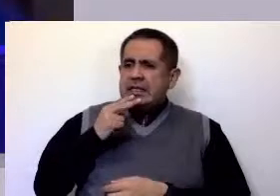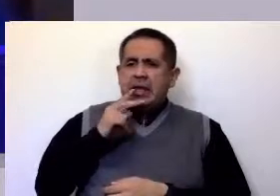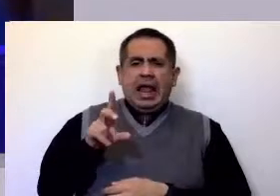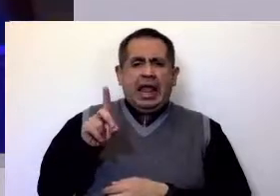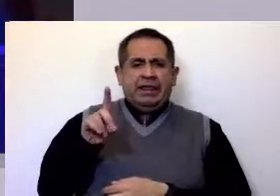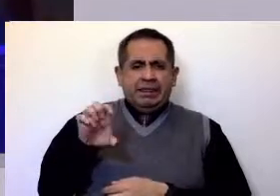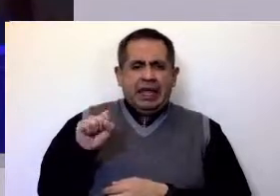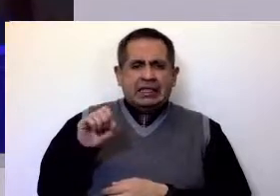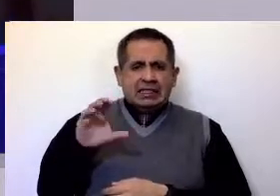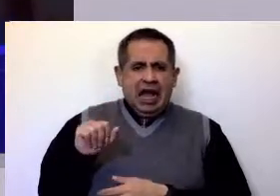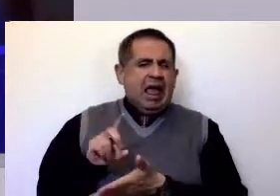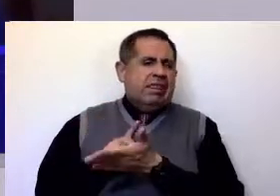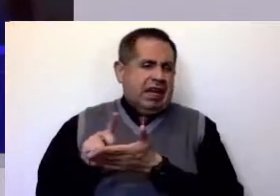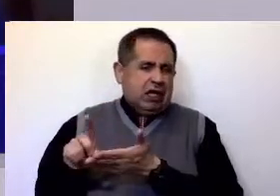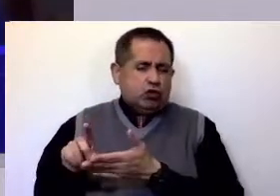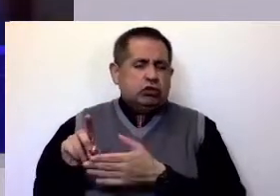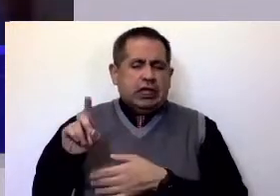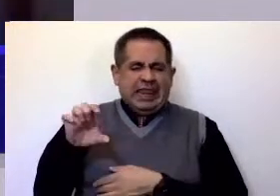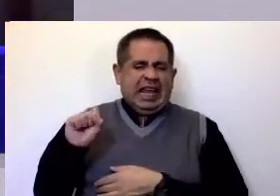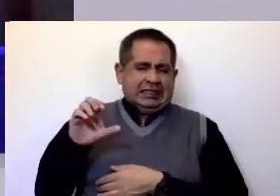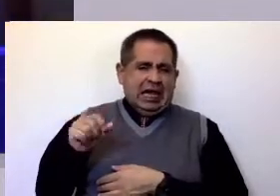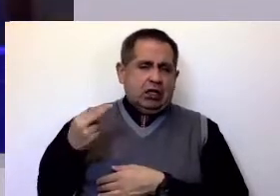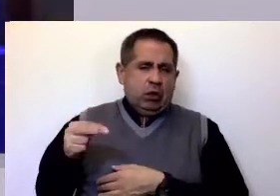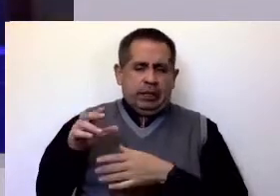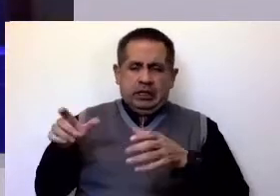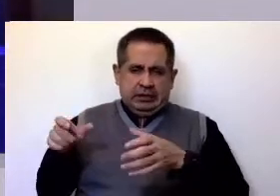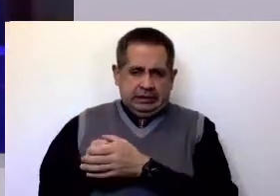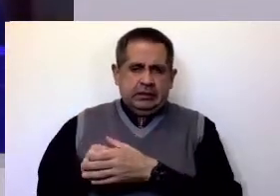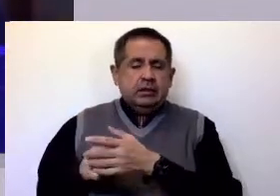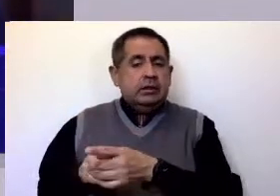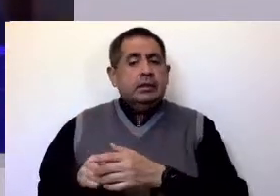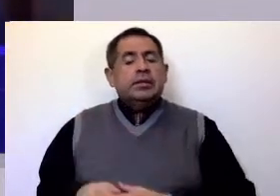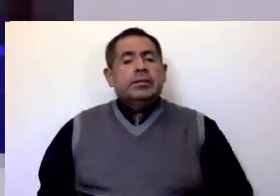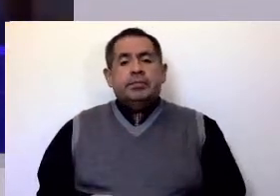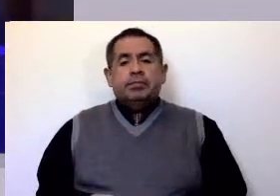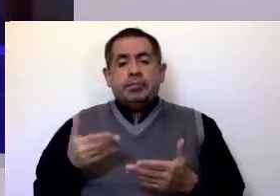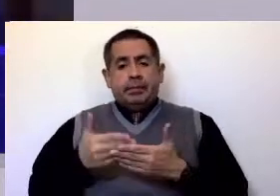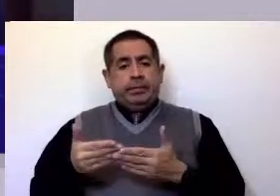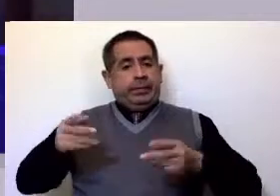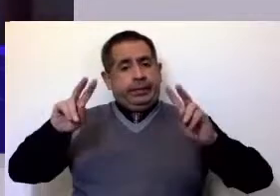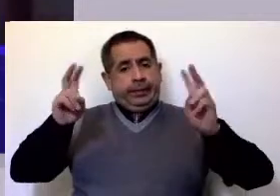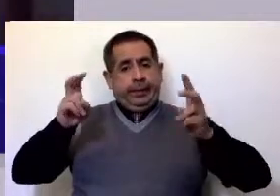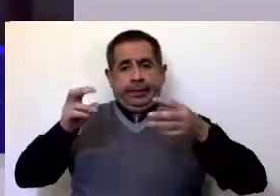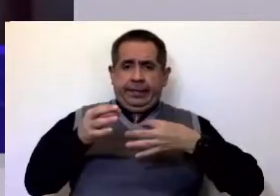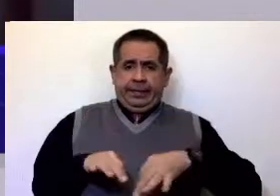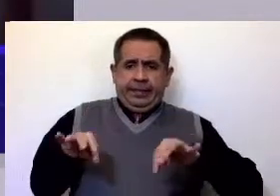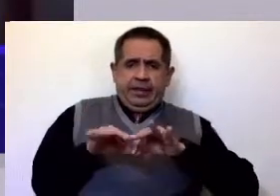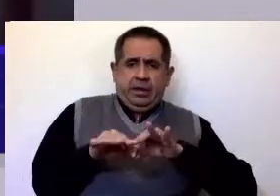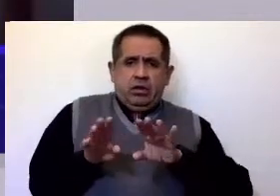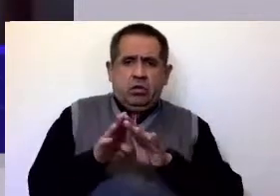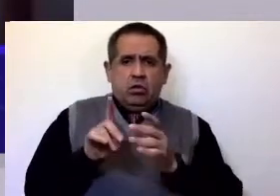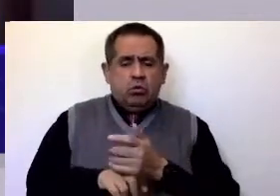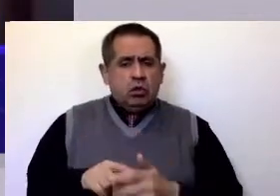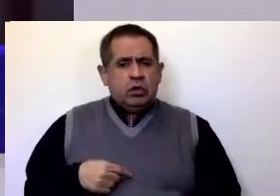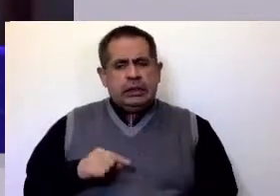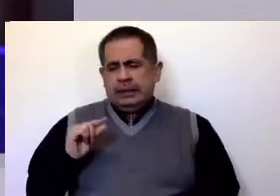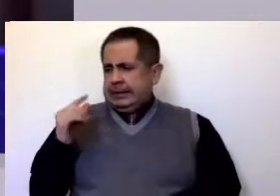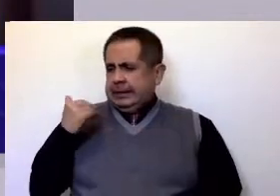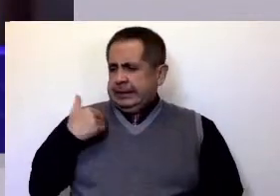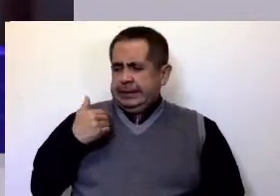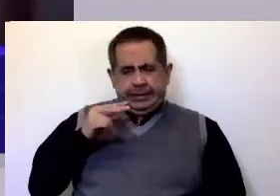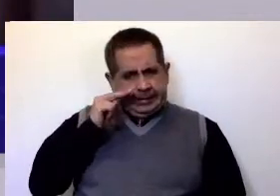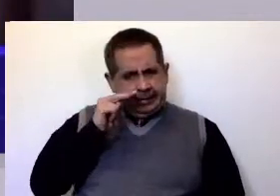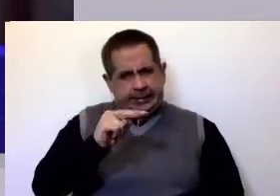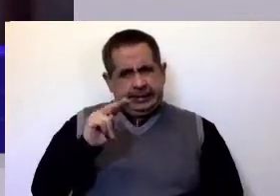ahora vamos a abordar un tema que me parece importante vimos recientemente un